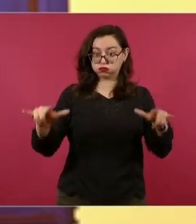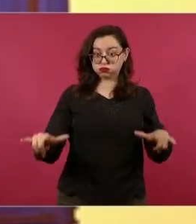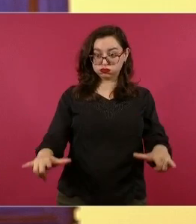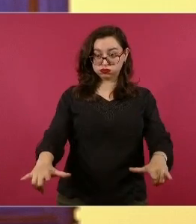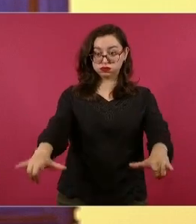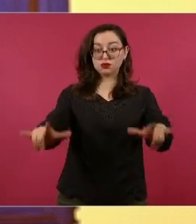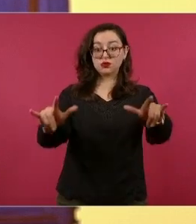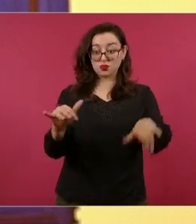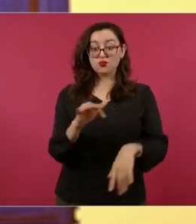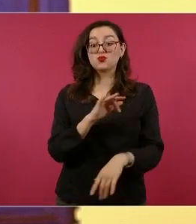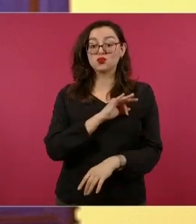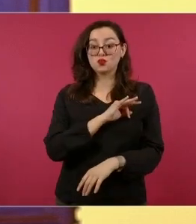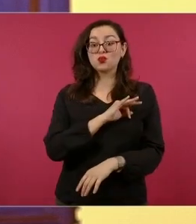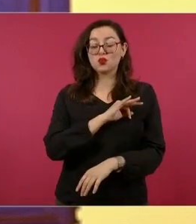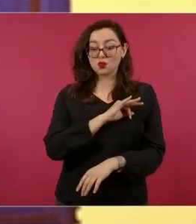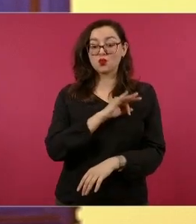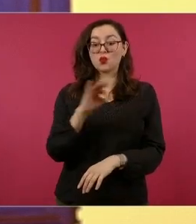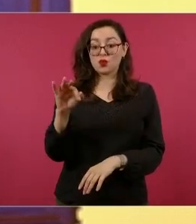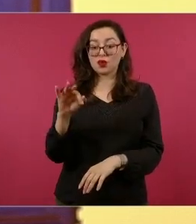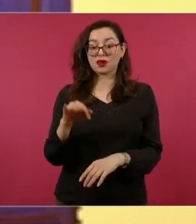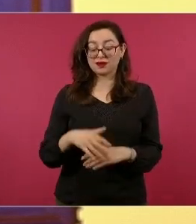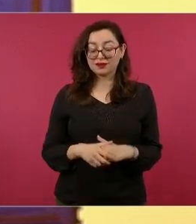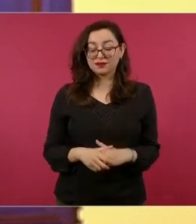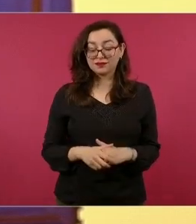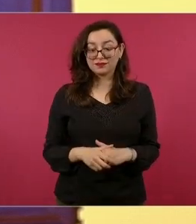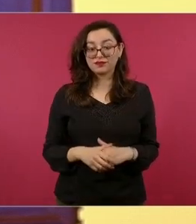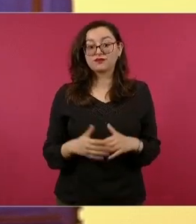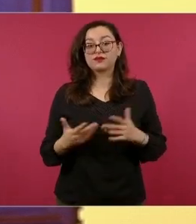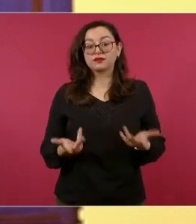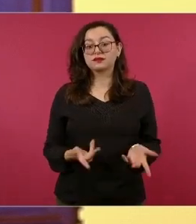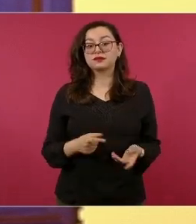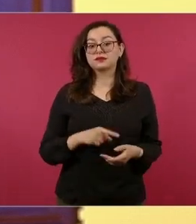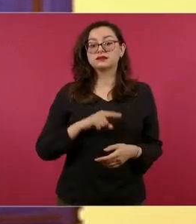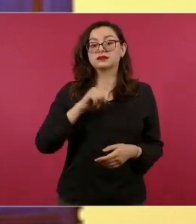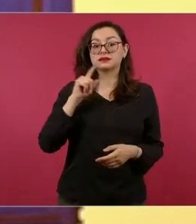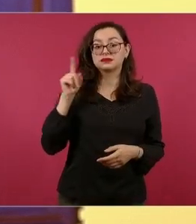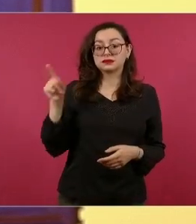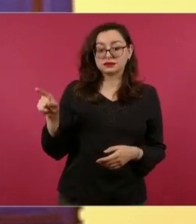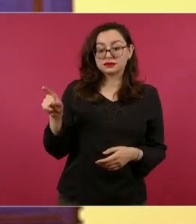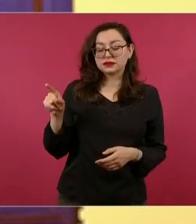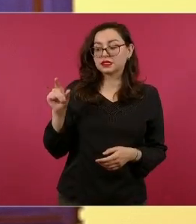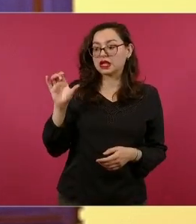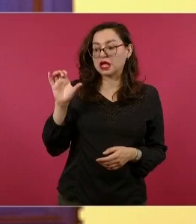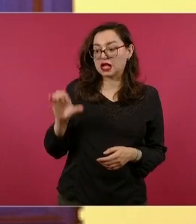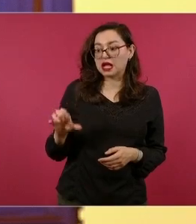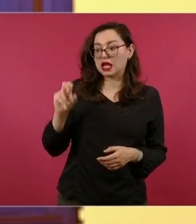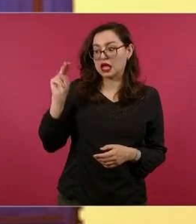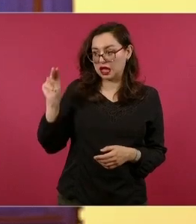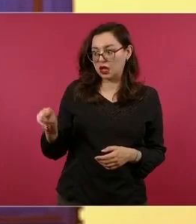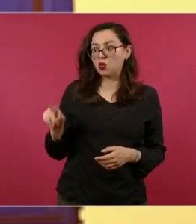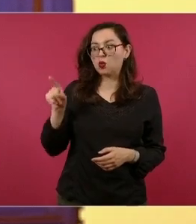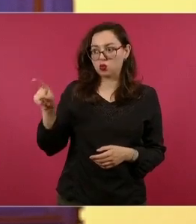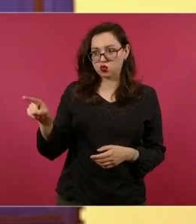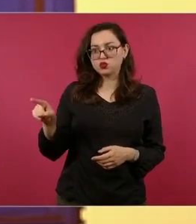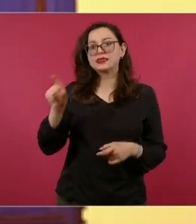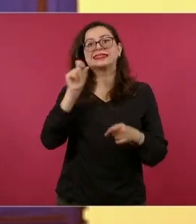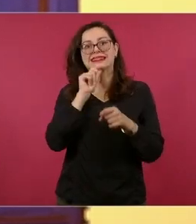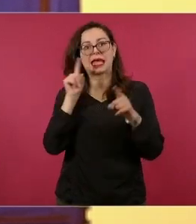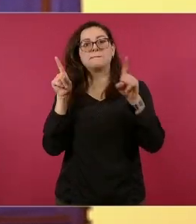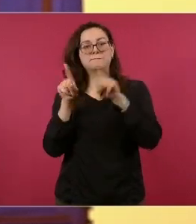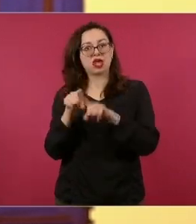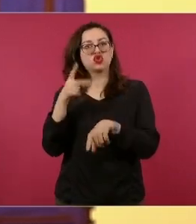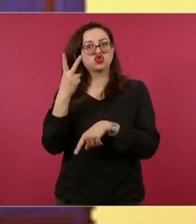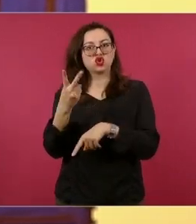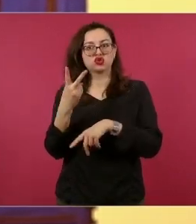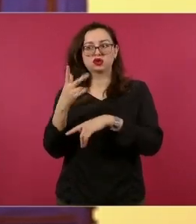momento, porque Cancún también tiene la misma característica, pero no se han llevado a cabo o muy pocas ocasiones se llevan a